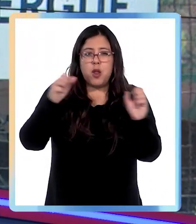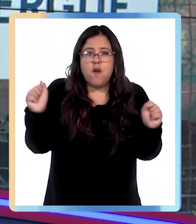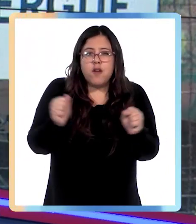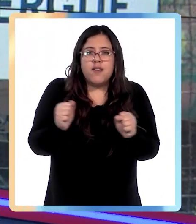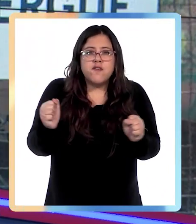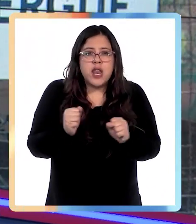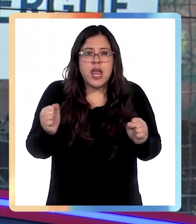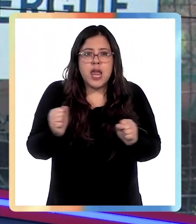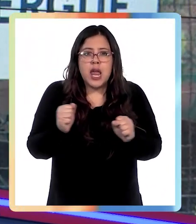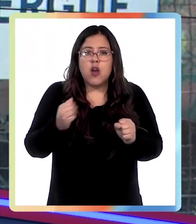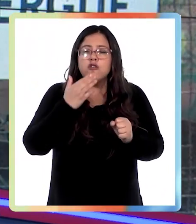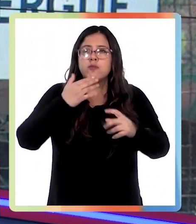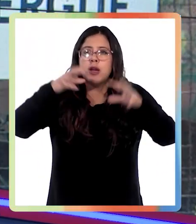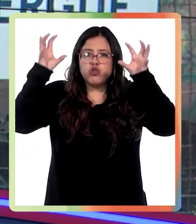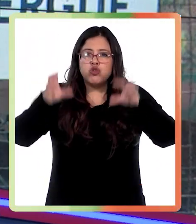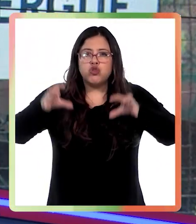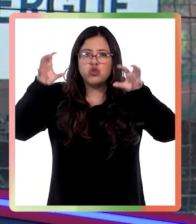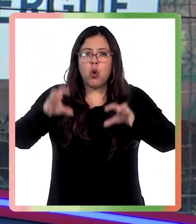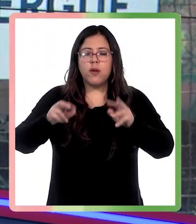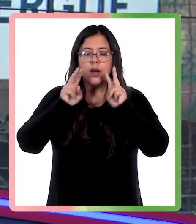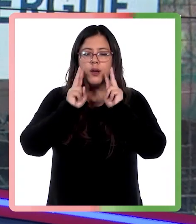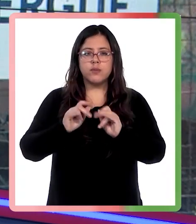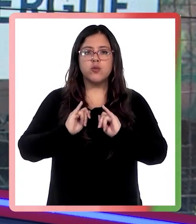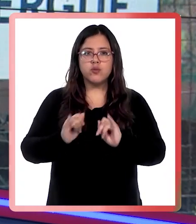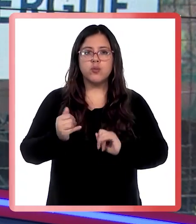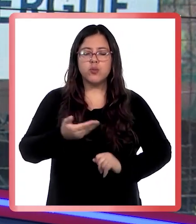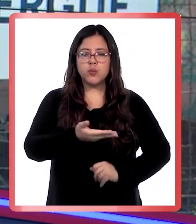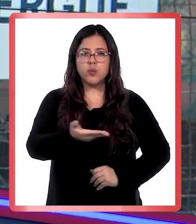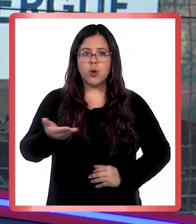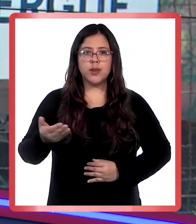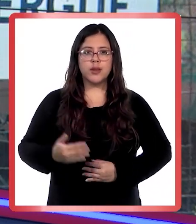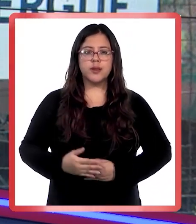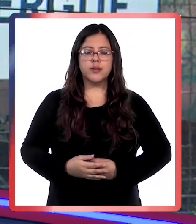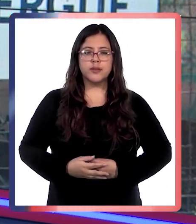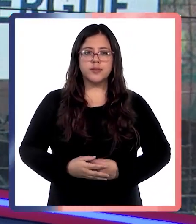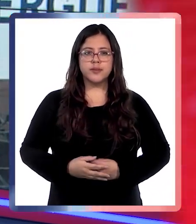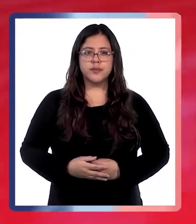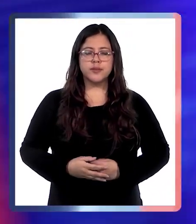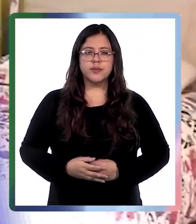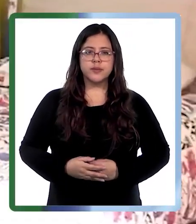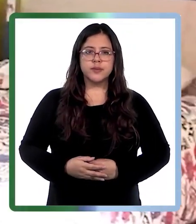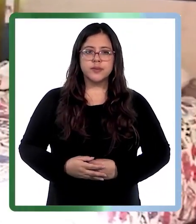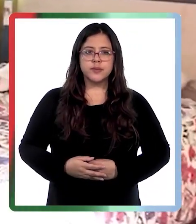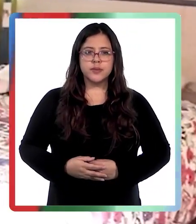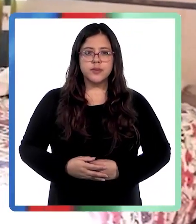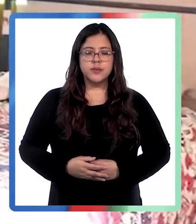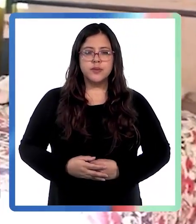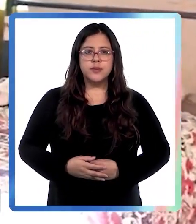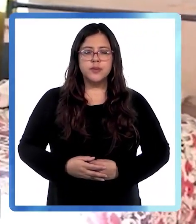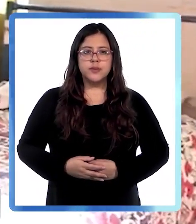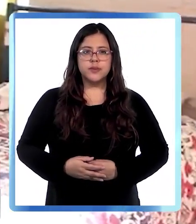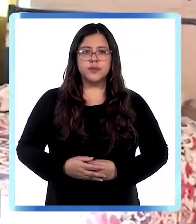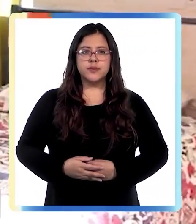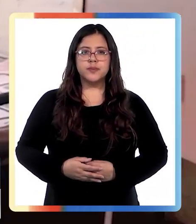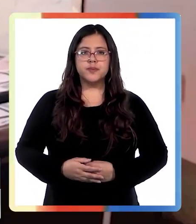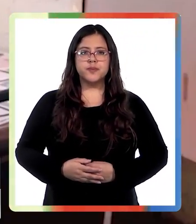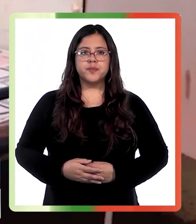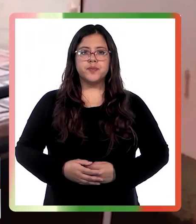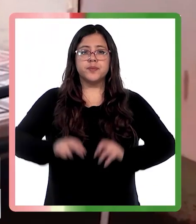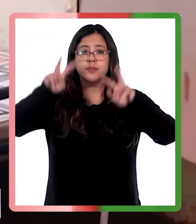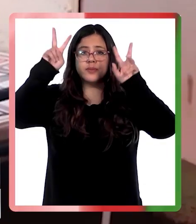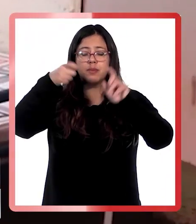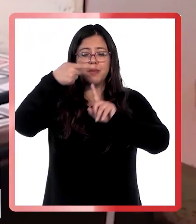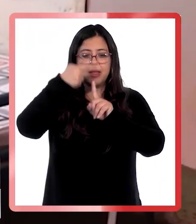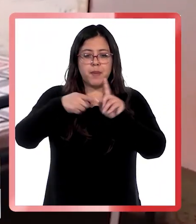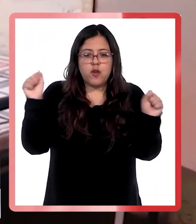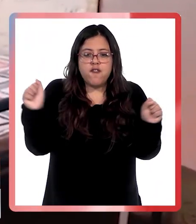bajas temperaturas y frentes de mal tiempo canal btv con toda la información con la llegada